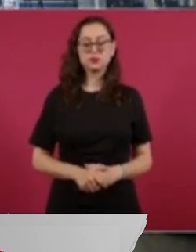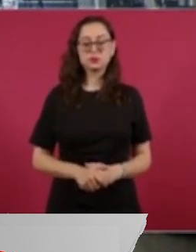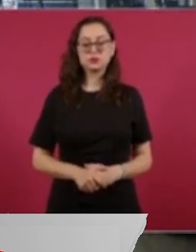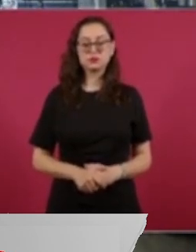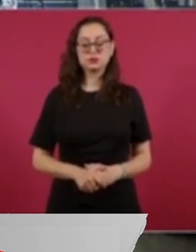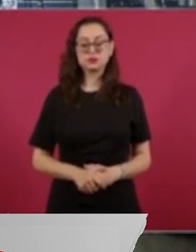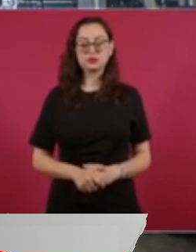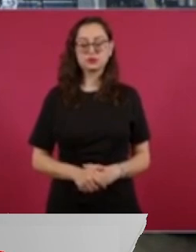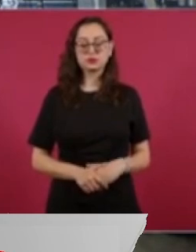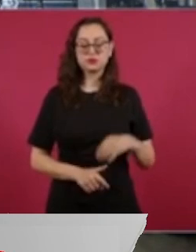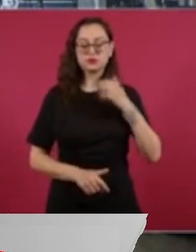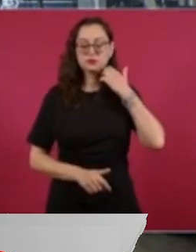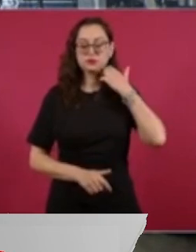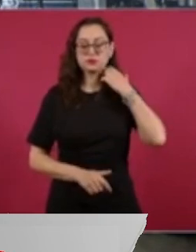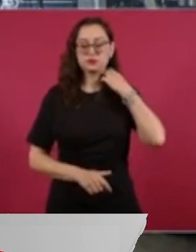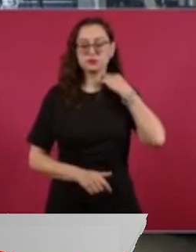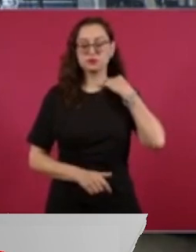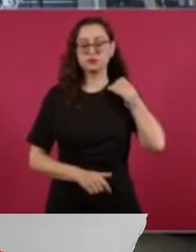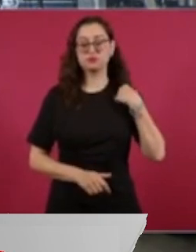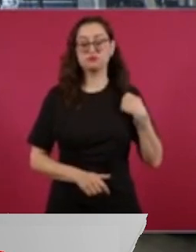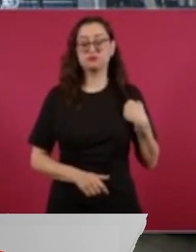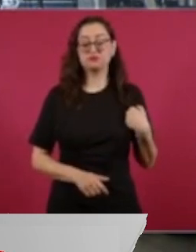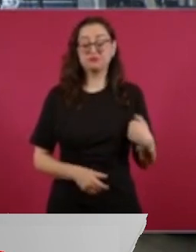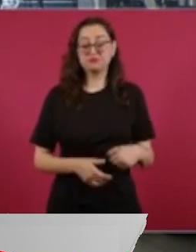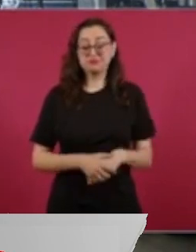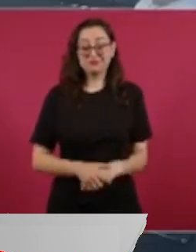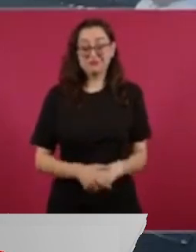Es que ni siquiera se sabe si fue la DEA